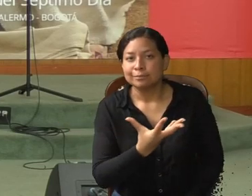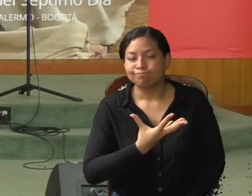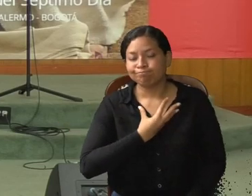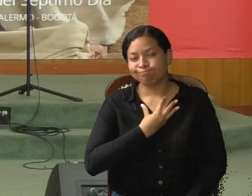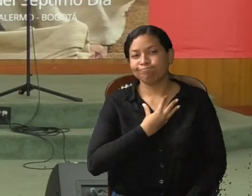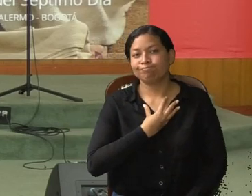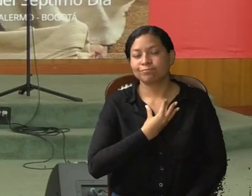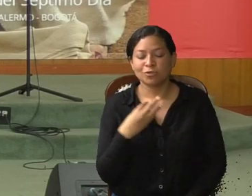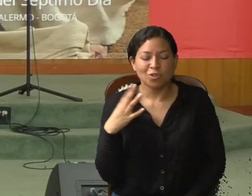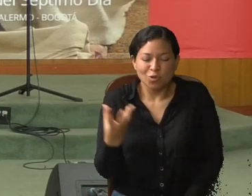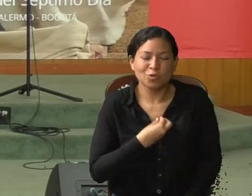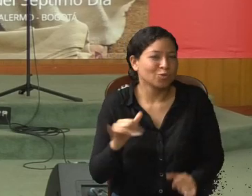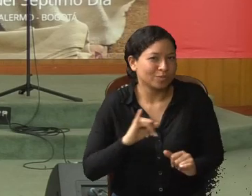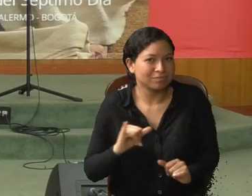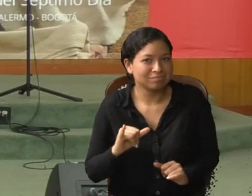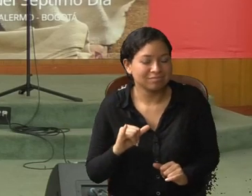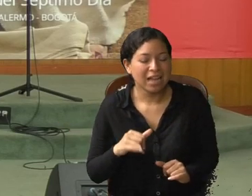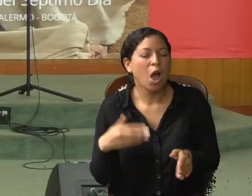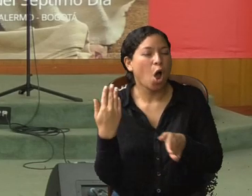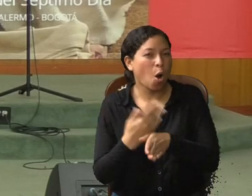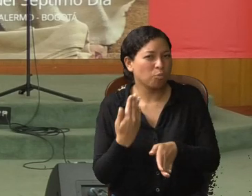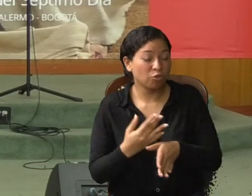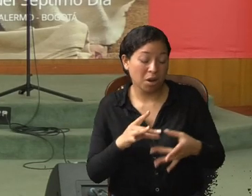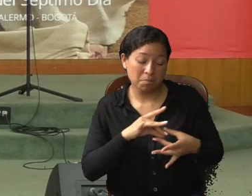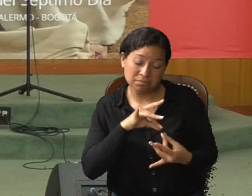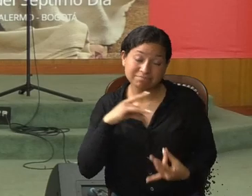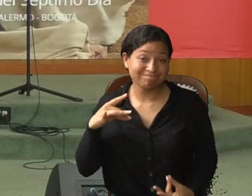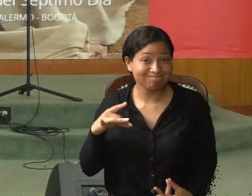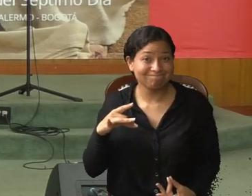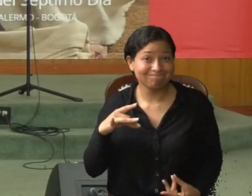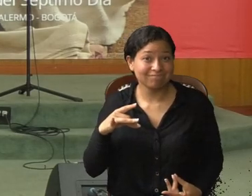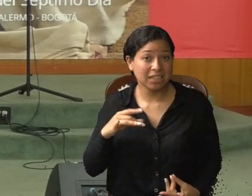momento. Y es un caos espiritual complicado, ¿saben?